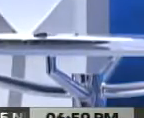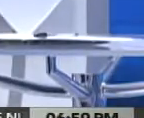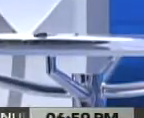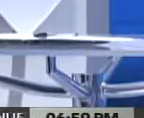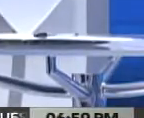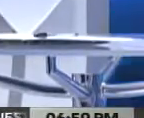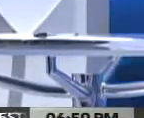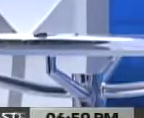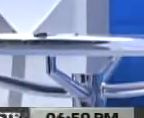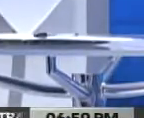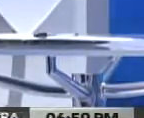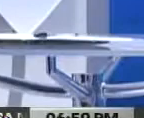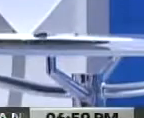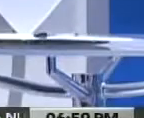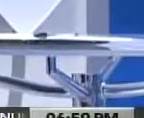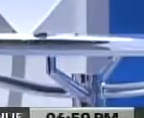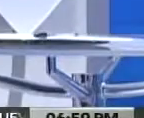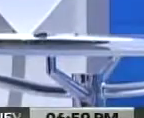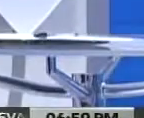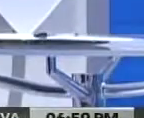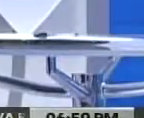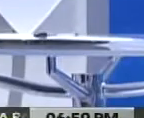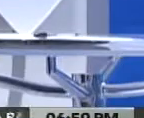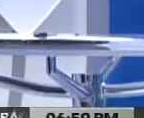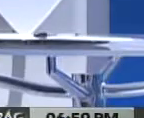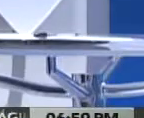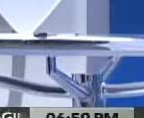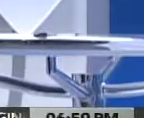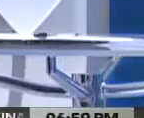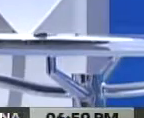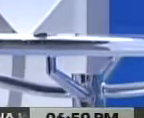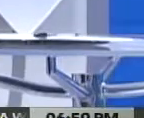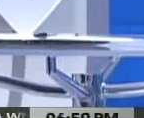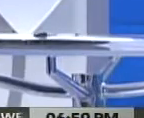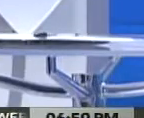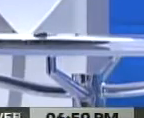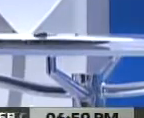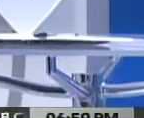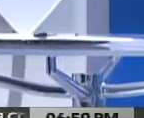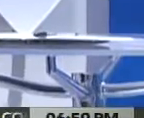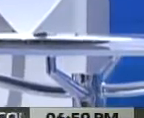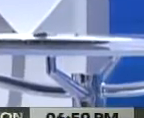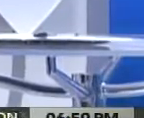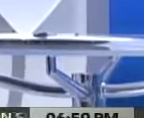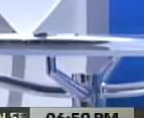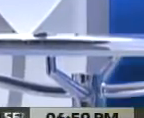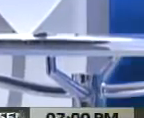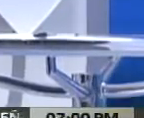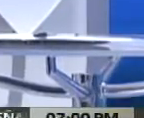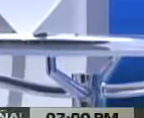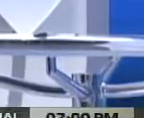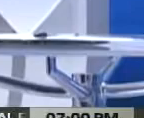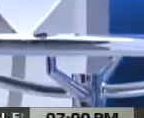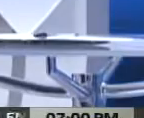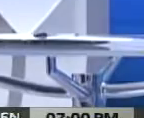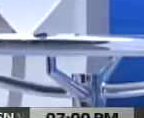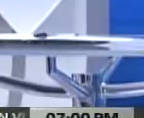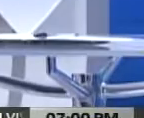de televisión. También se despide, me la quitaron de ahí del cuadro, Vanessa Muñoz, intérprete de lengua de señas venezolano.